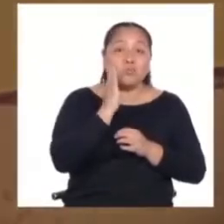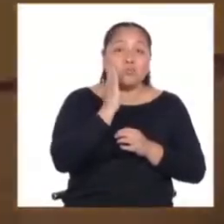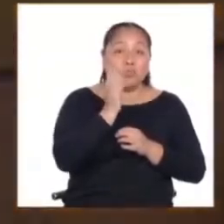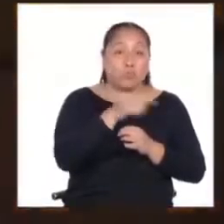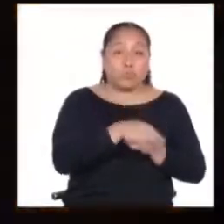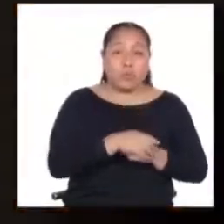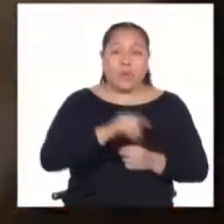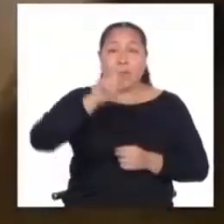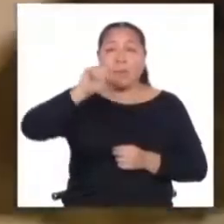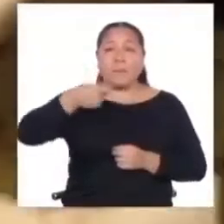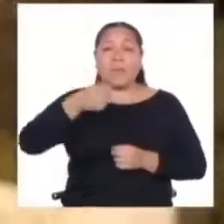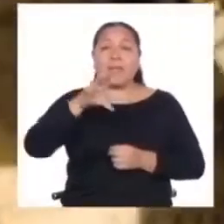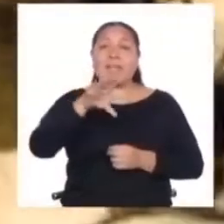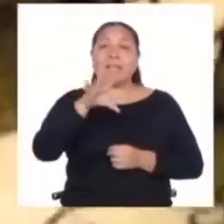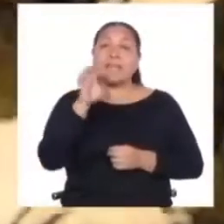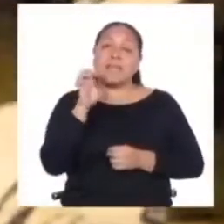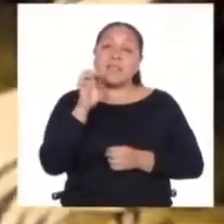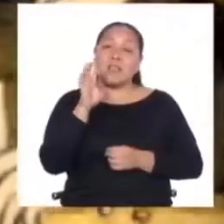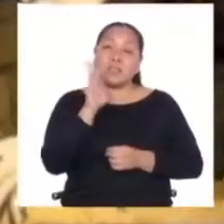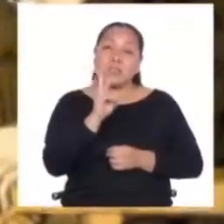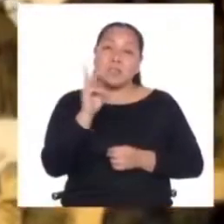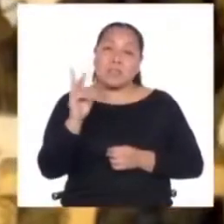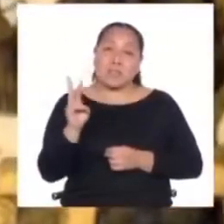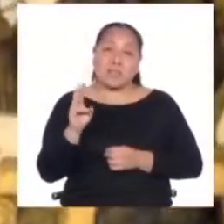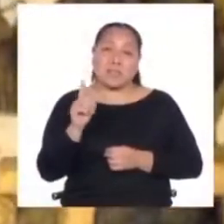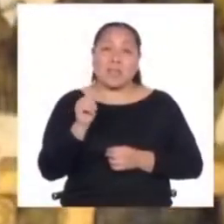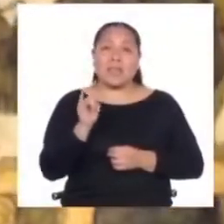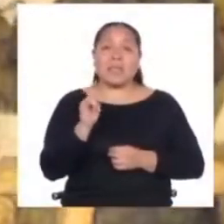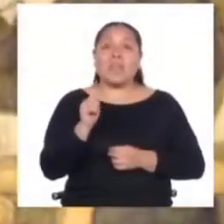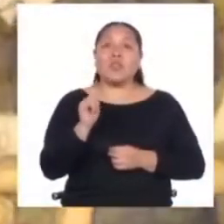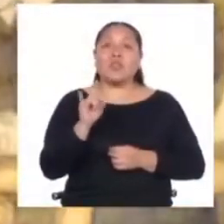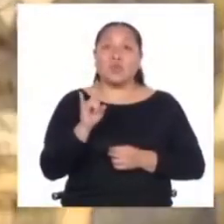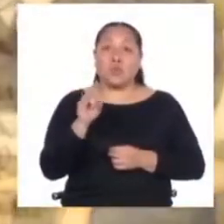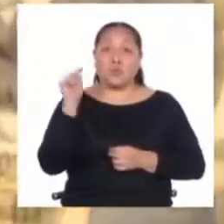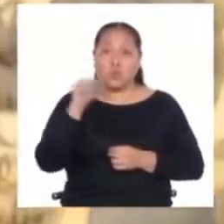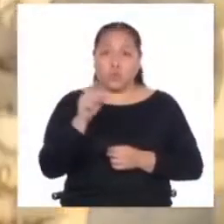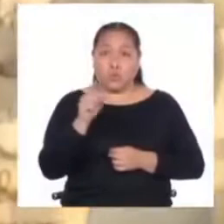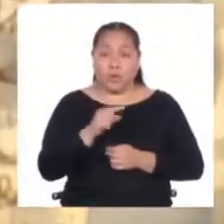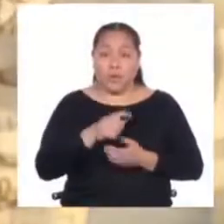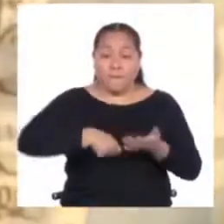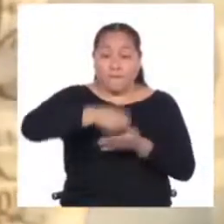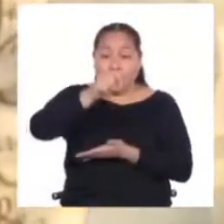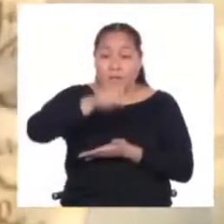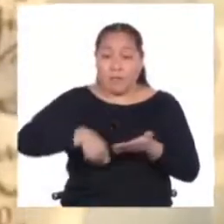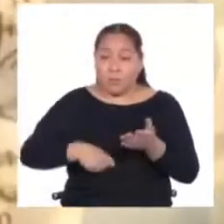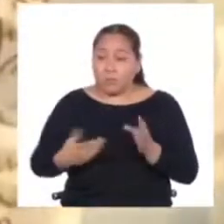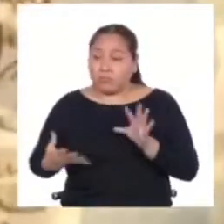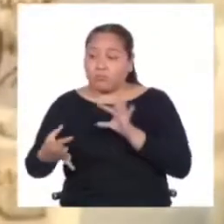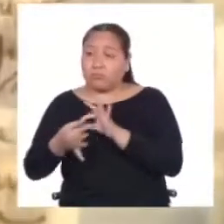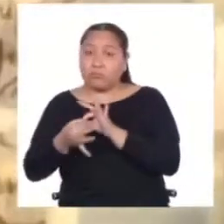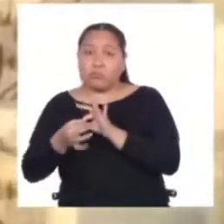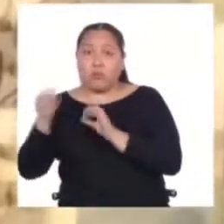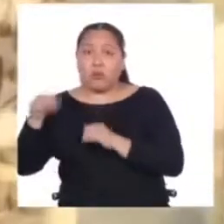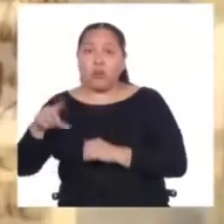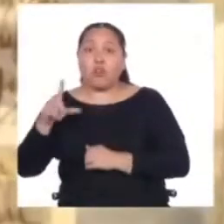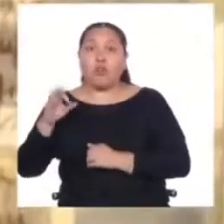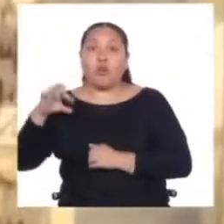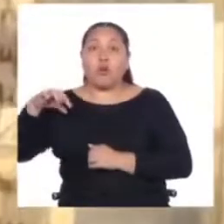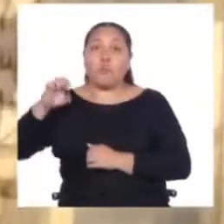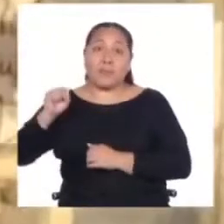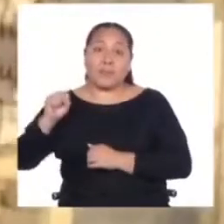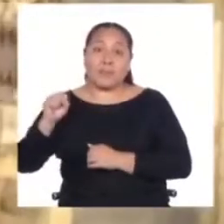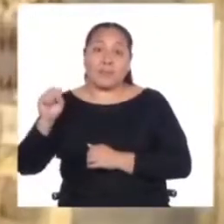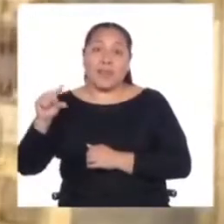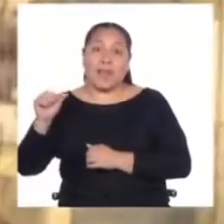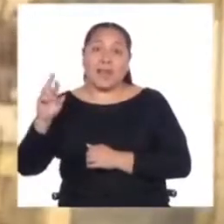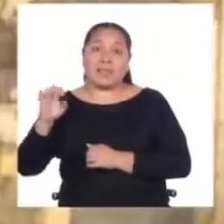En 1566, Titu Cusi Yupanqui llegó a firmar con el gobernador López García de Castro la